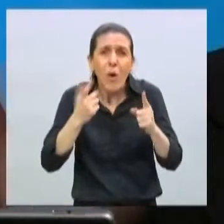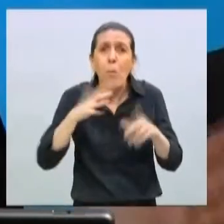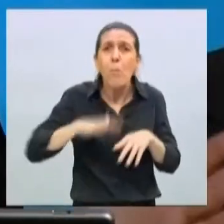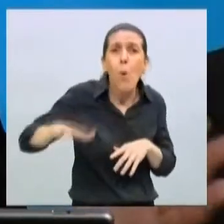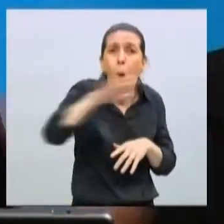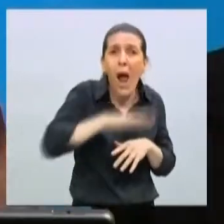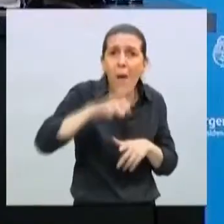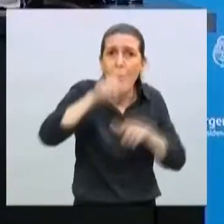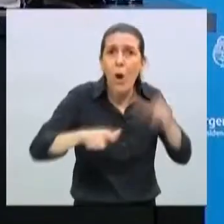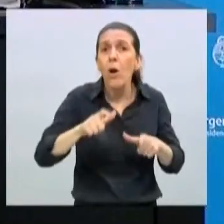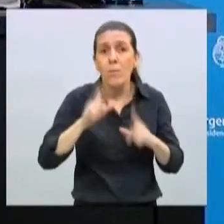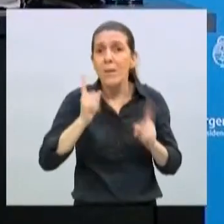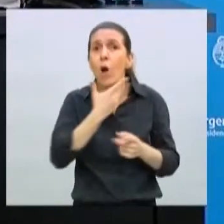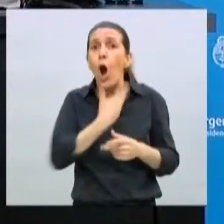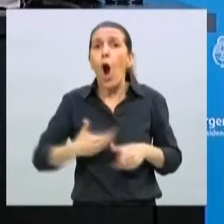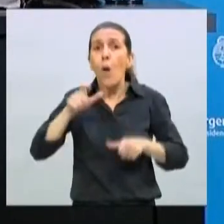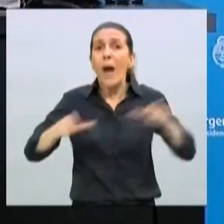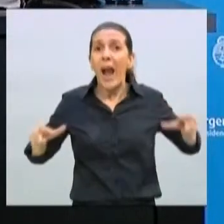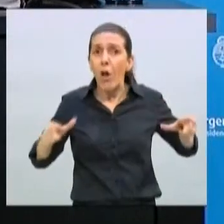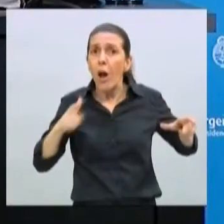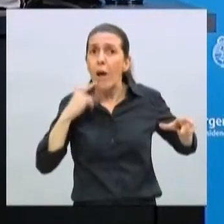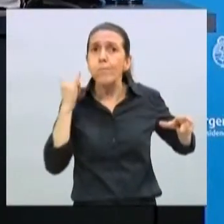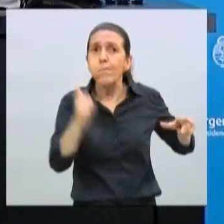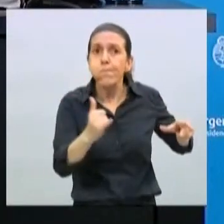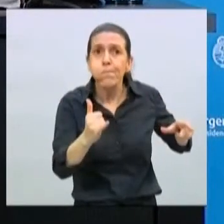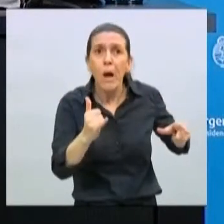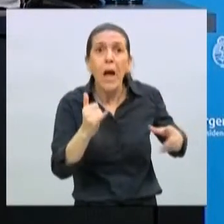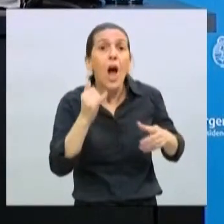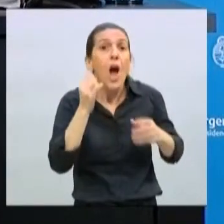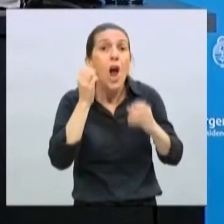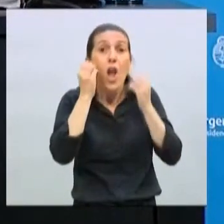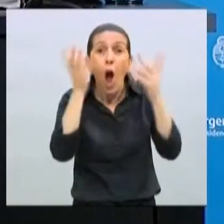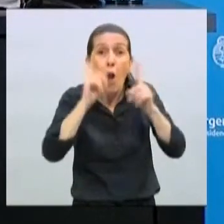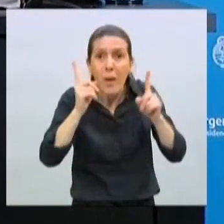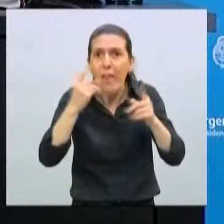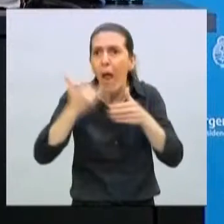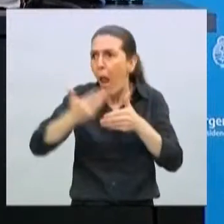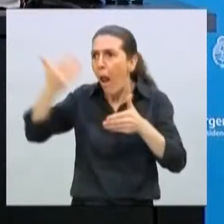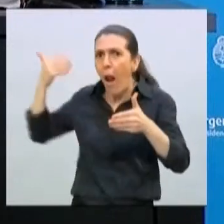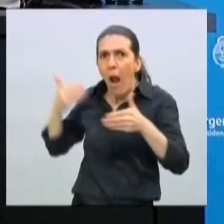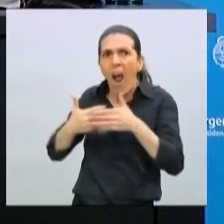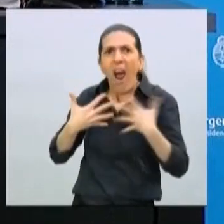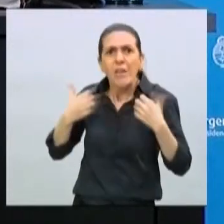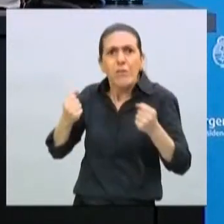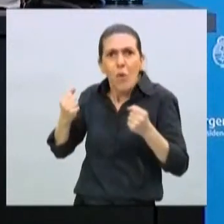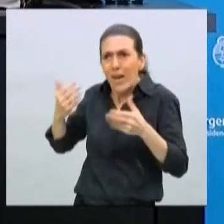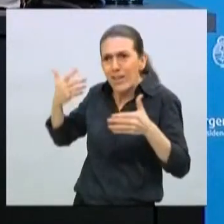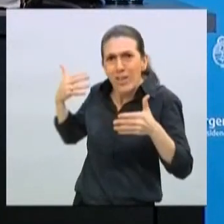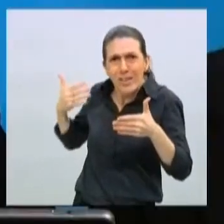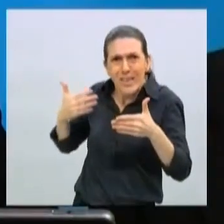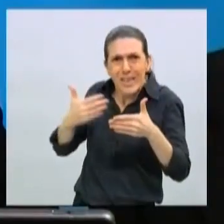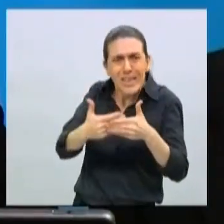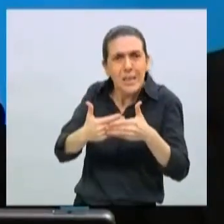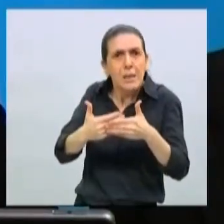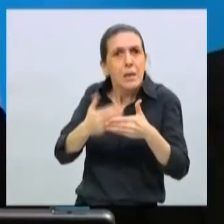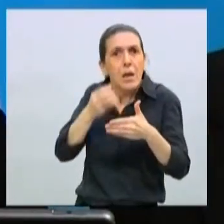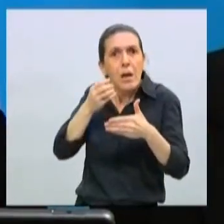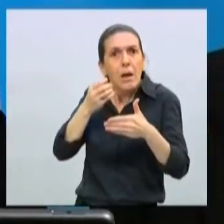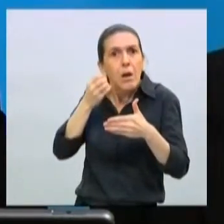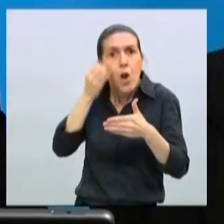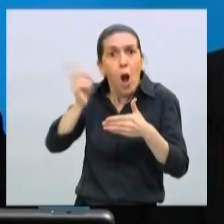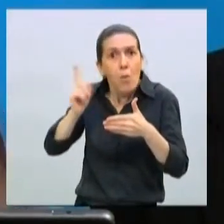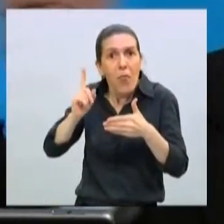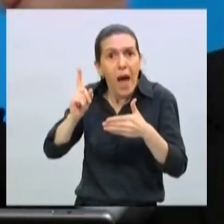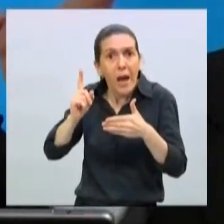dicho los dos gobernadores, no olvidar el esfuerzo y no perder el esfuerzo hecho. Y entender que